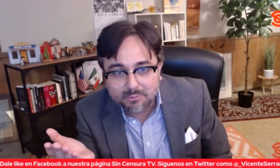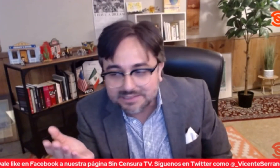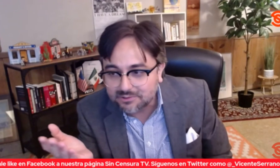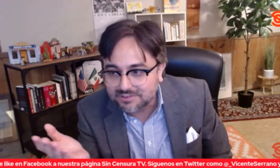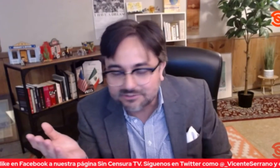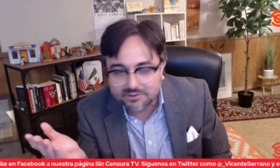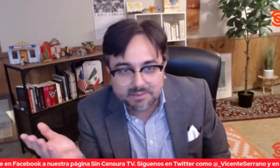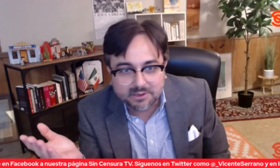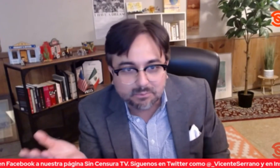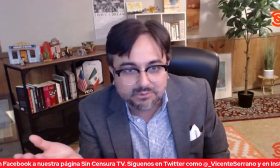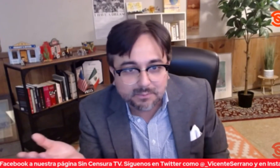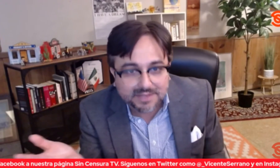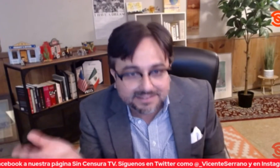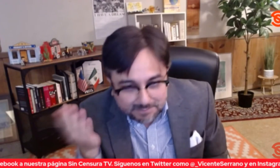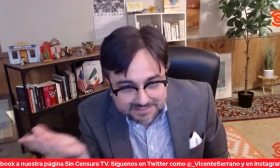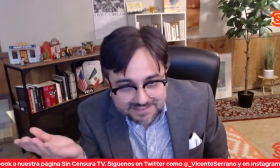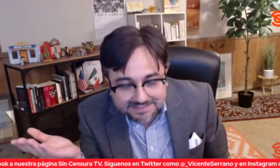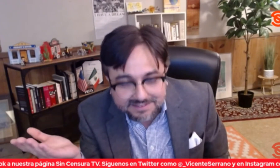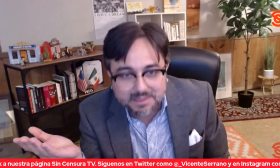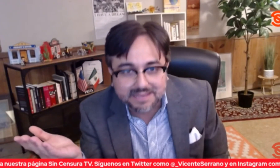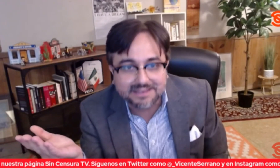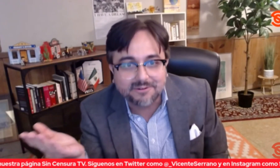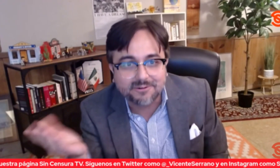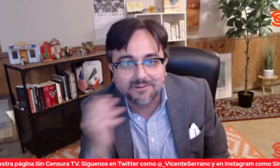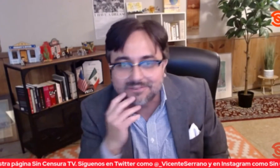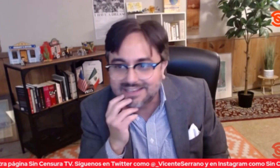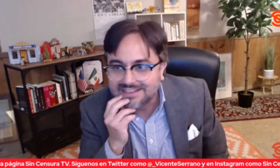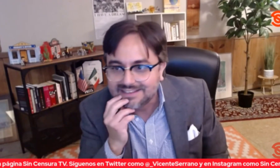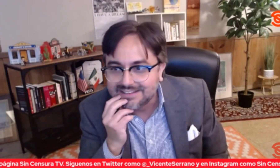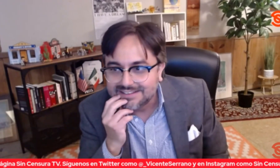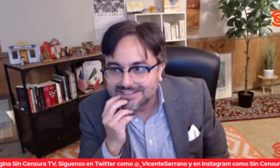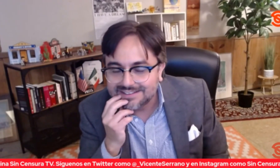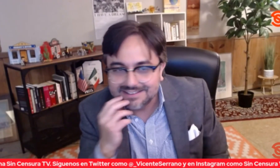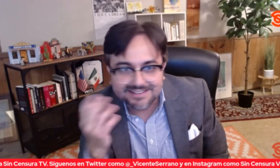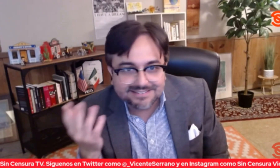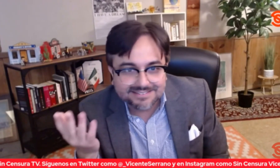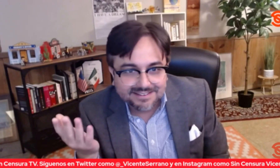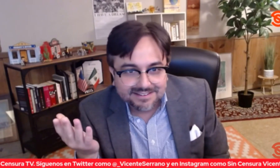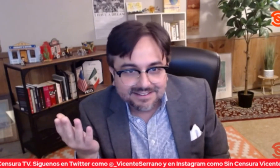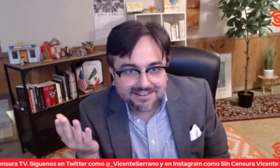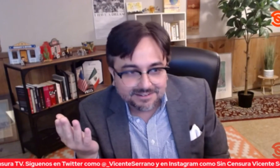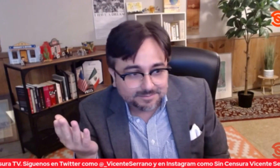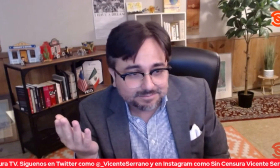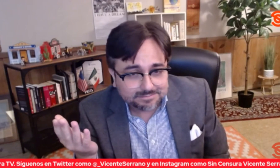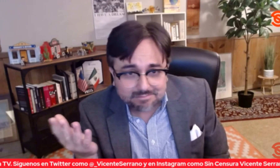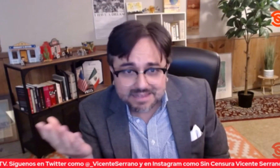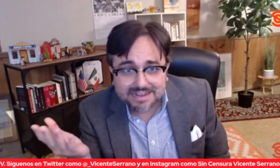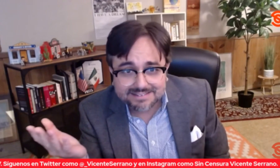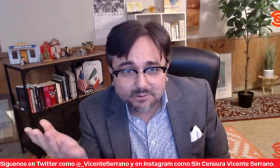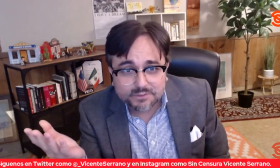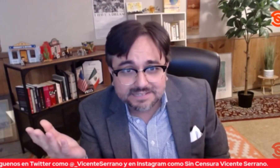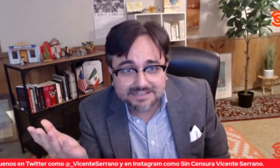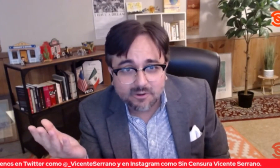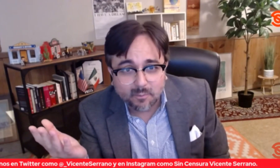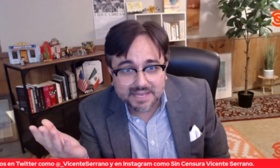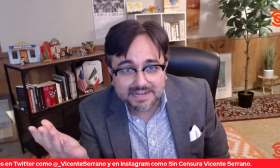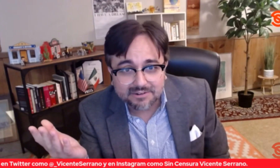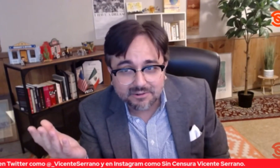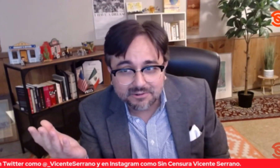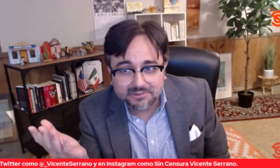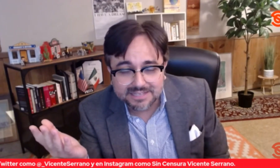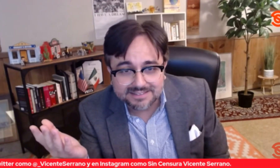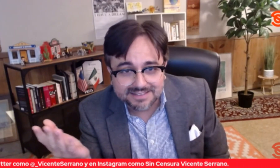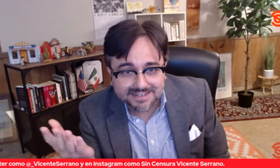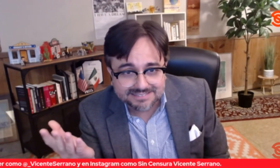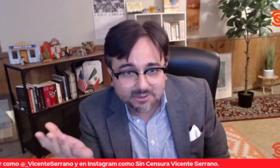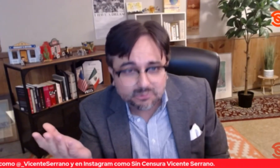otros momentos de la historia de México, pues sí, porque es el presidente de México, ¿no? O sea, y es la sede oficial del gobierno,